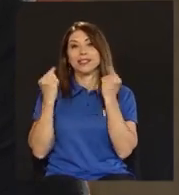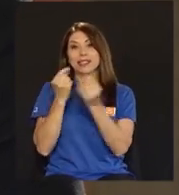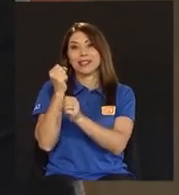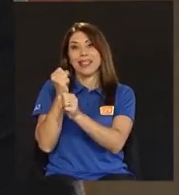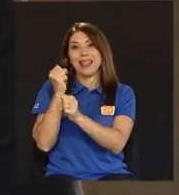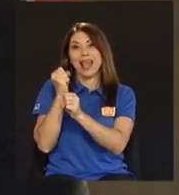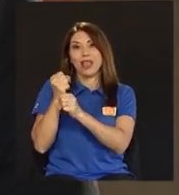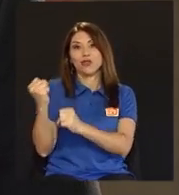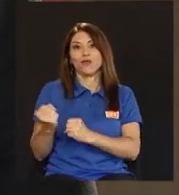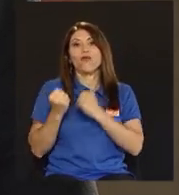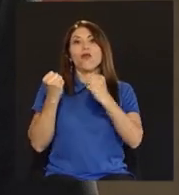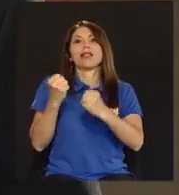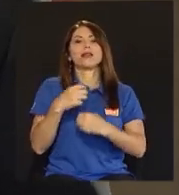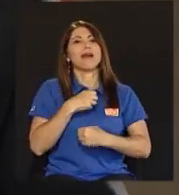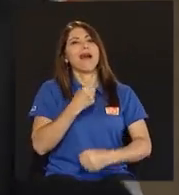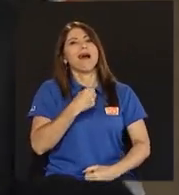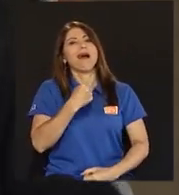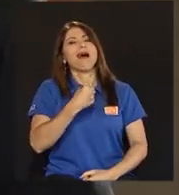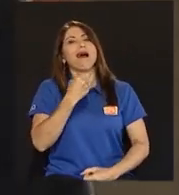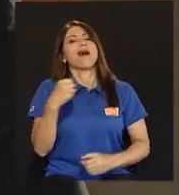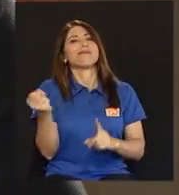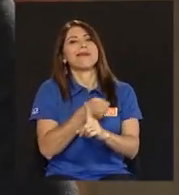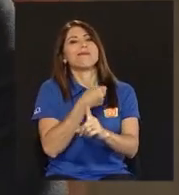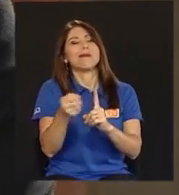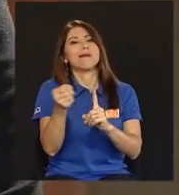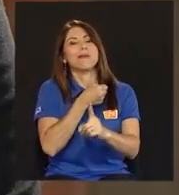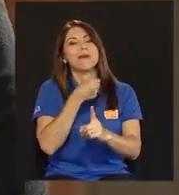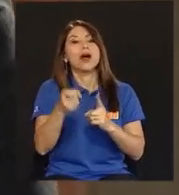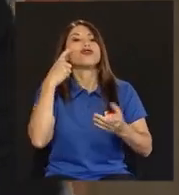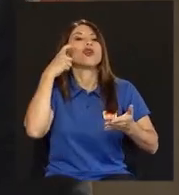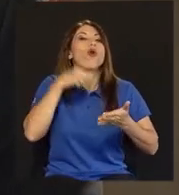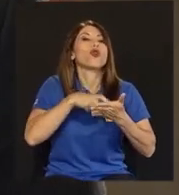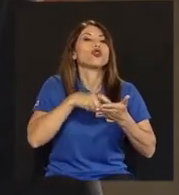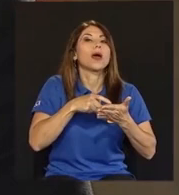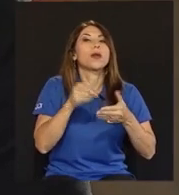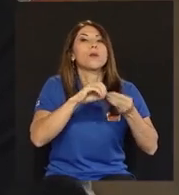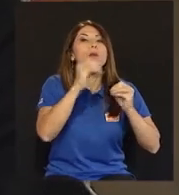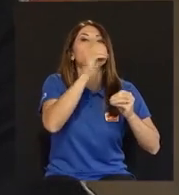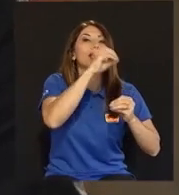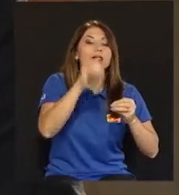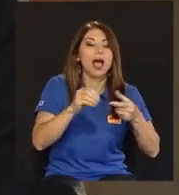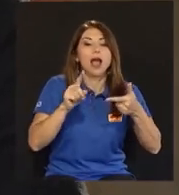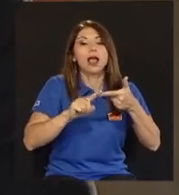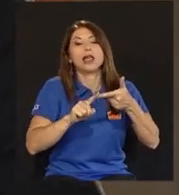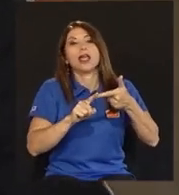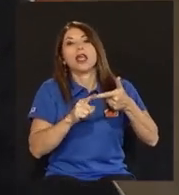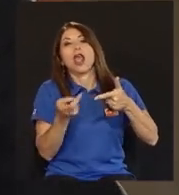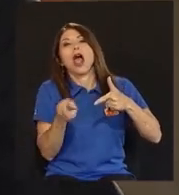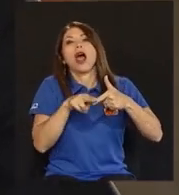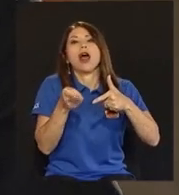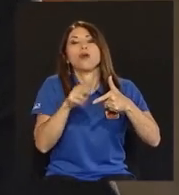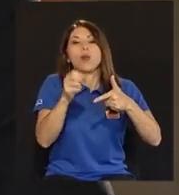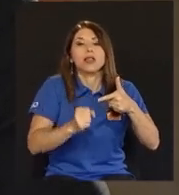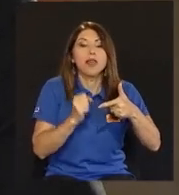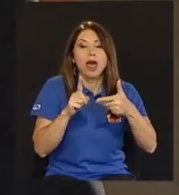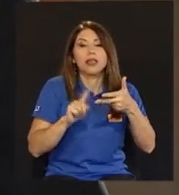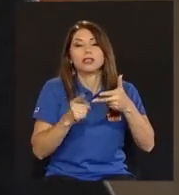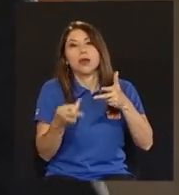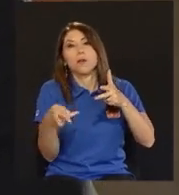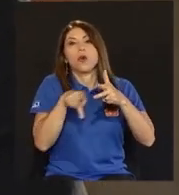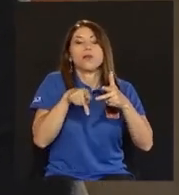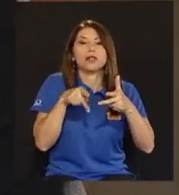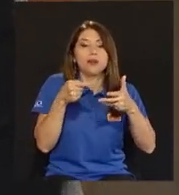mediante, entonces reconózcame un porcentaje más a la base, reconózcame antigüedad, reconózcame prohibición, y es donde se da la distorsión. Y así podemos ver en una